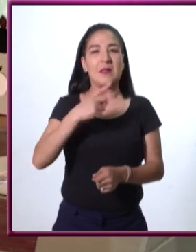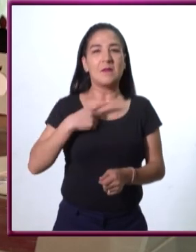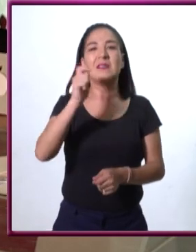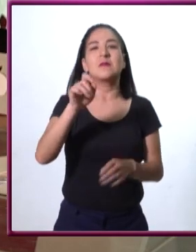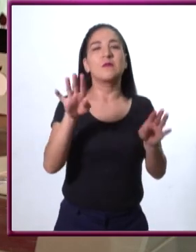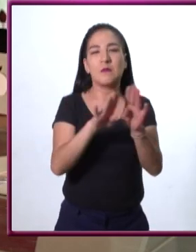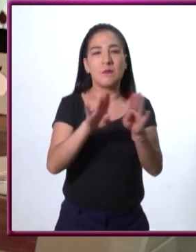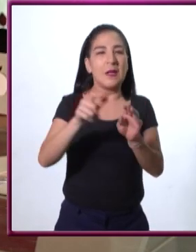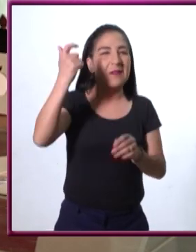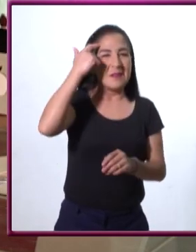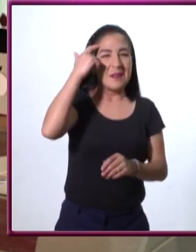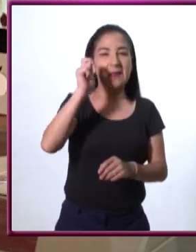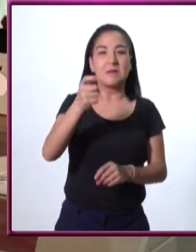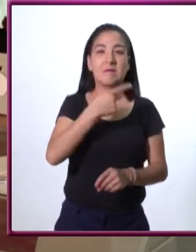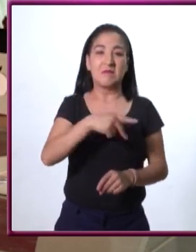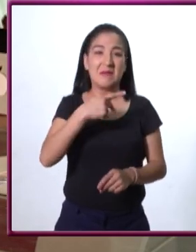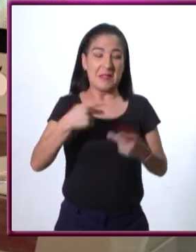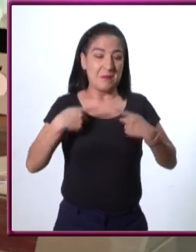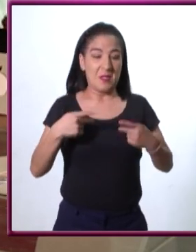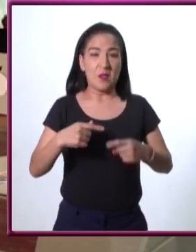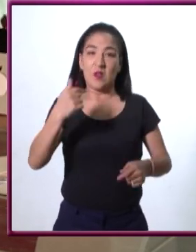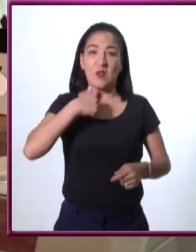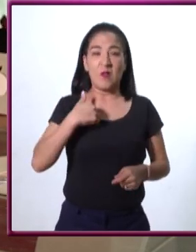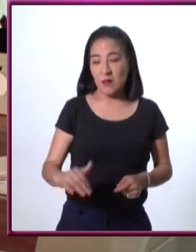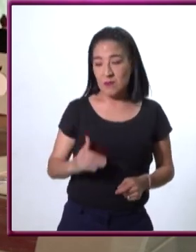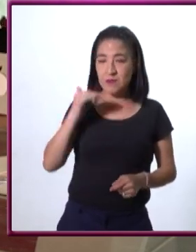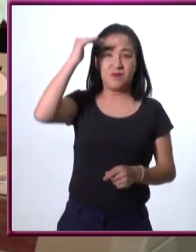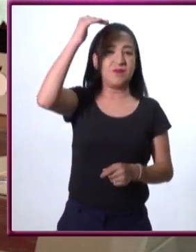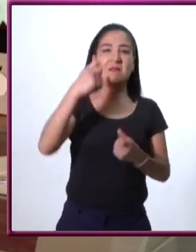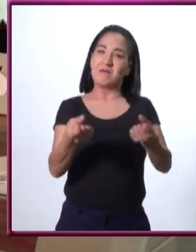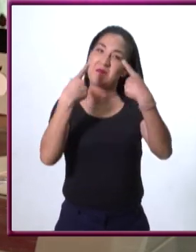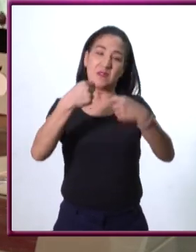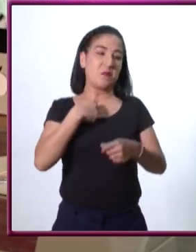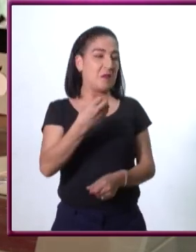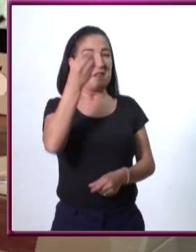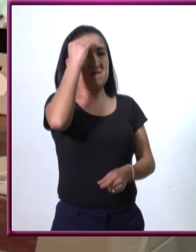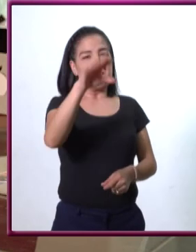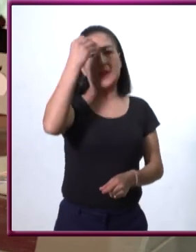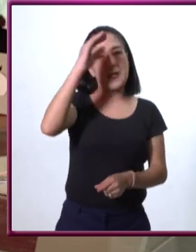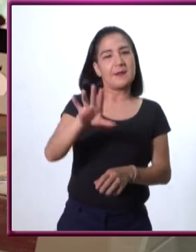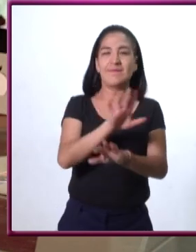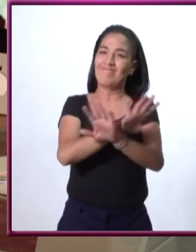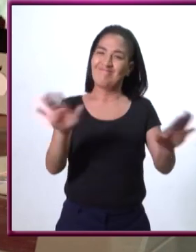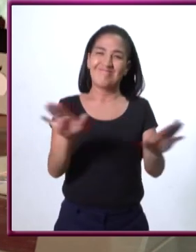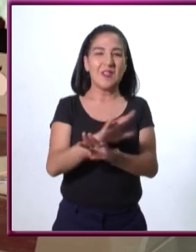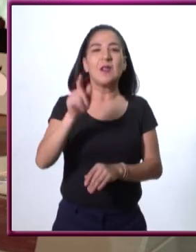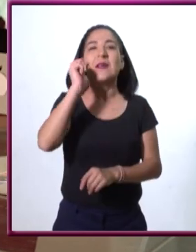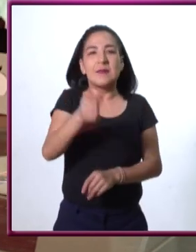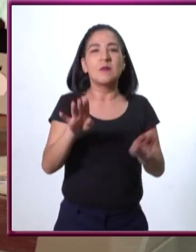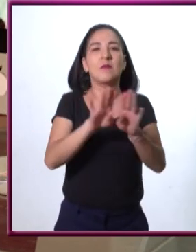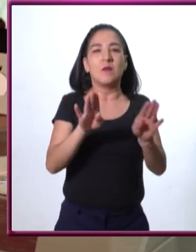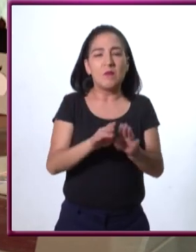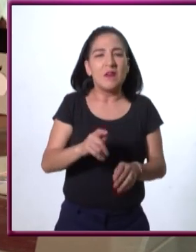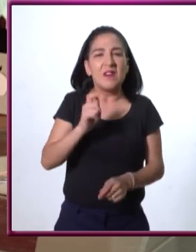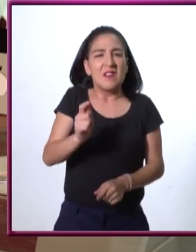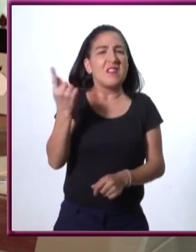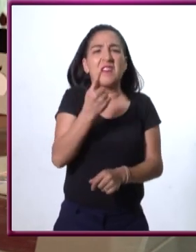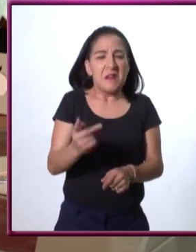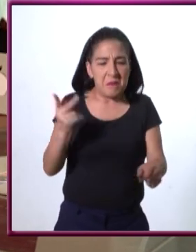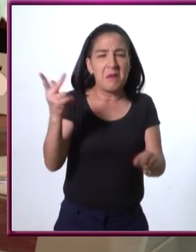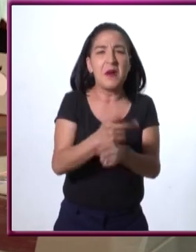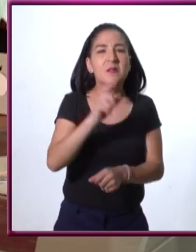Entonces, es un poco irrealista soñar y decir, yo quiero que sean así las cosas.